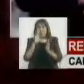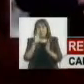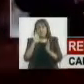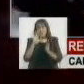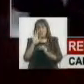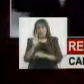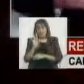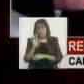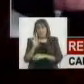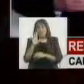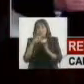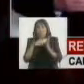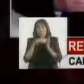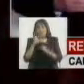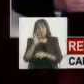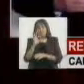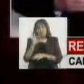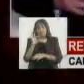1858 y